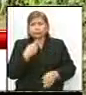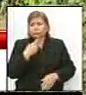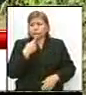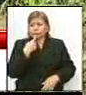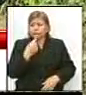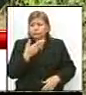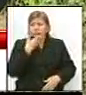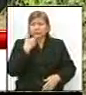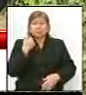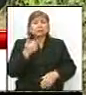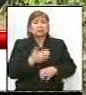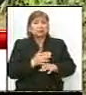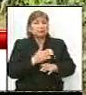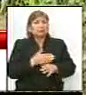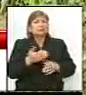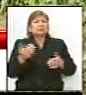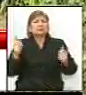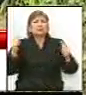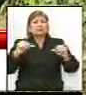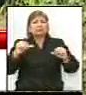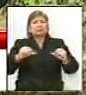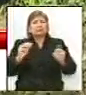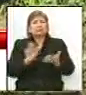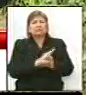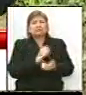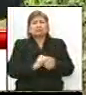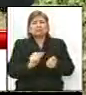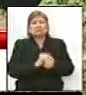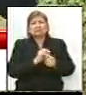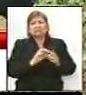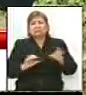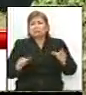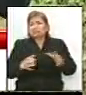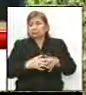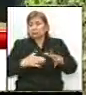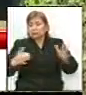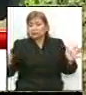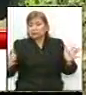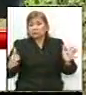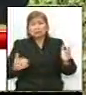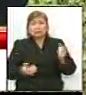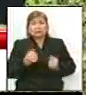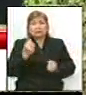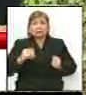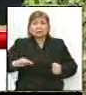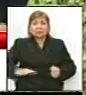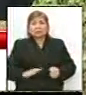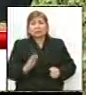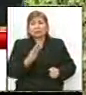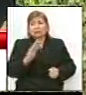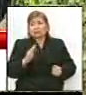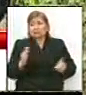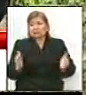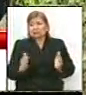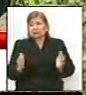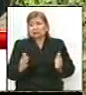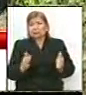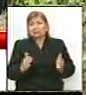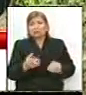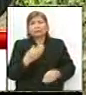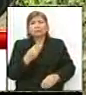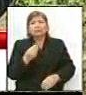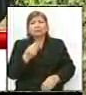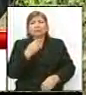vez de mejorar, ¿qué nos están haciendo? Están disminuyendo. En vez de agrandar las carreteras, lo están disminuyendo. ¿Por